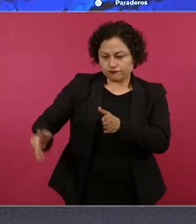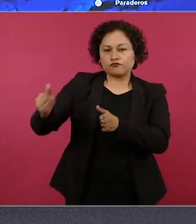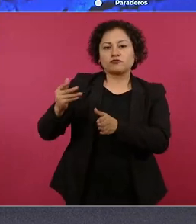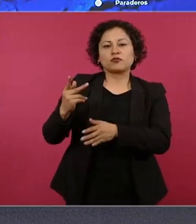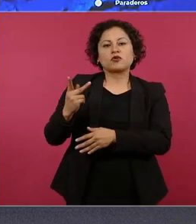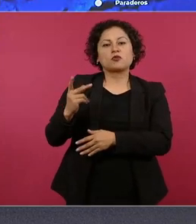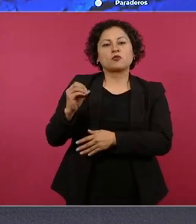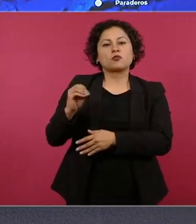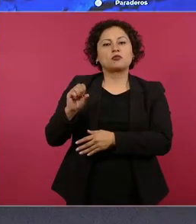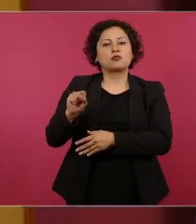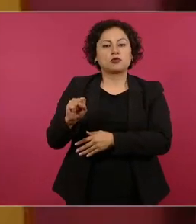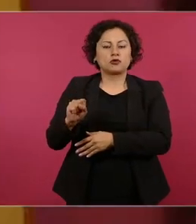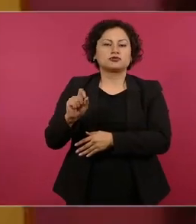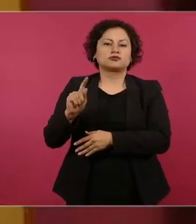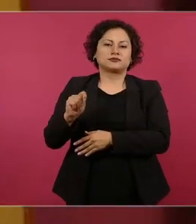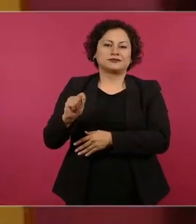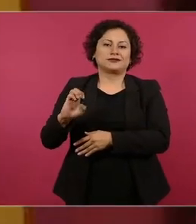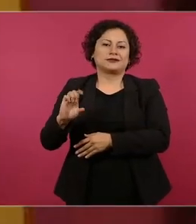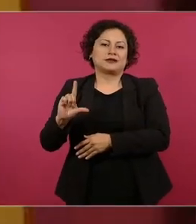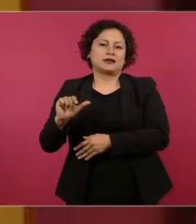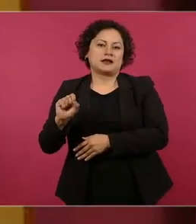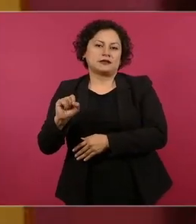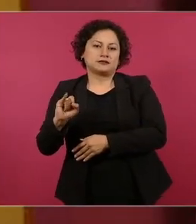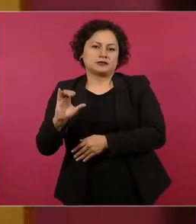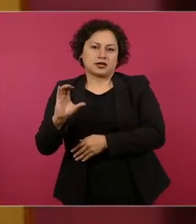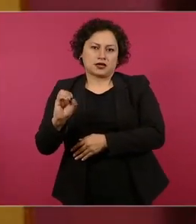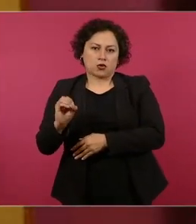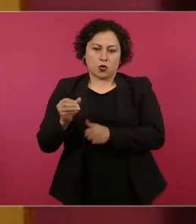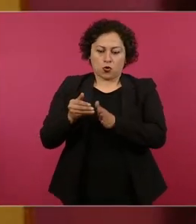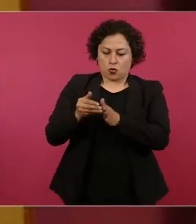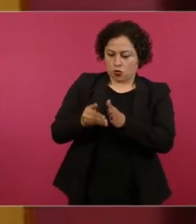que llega hasta eh